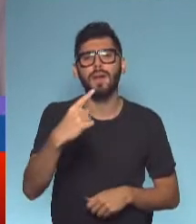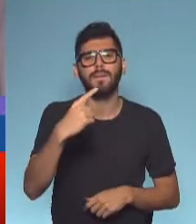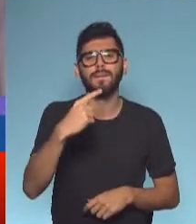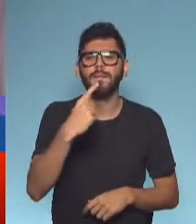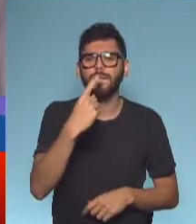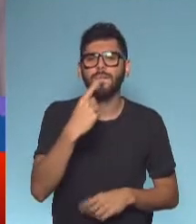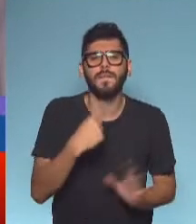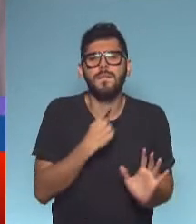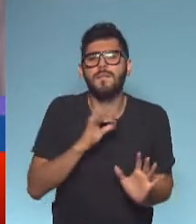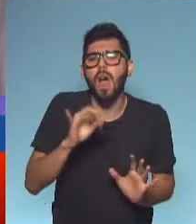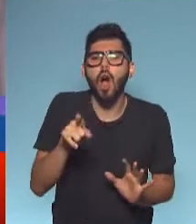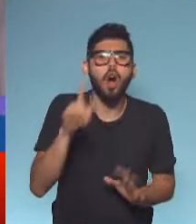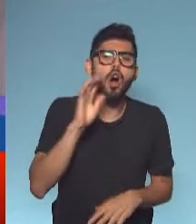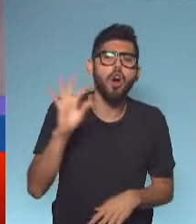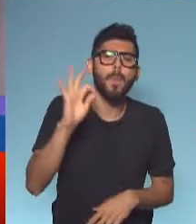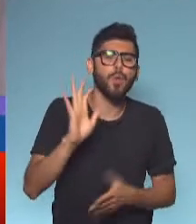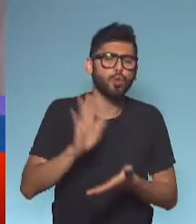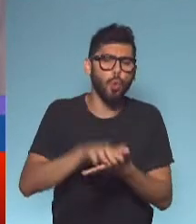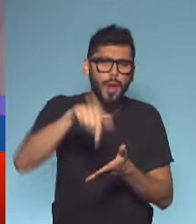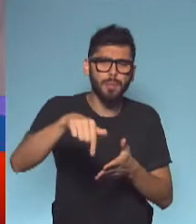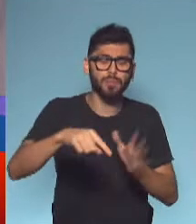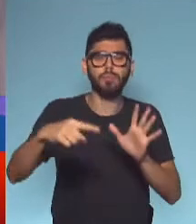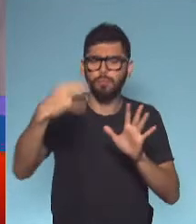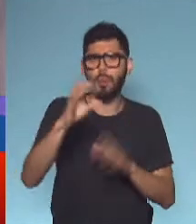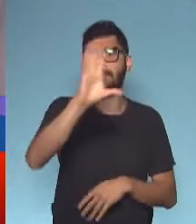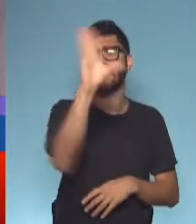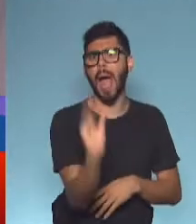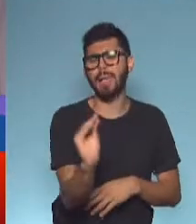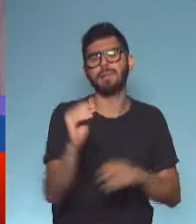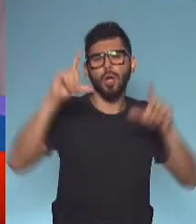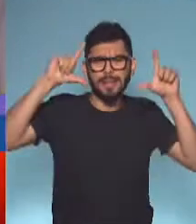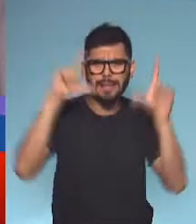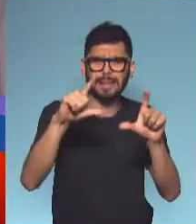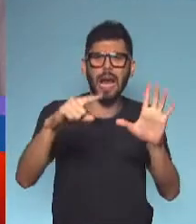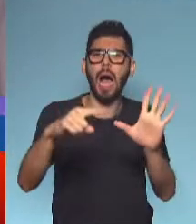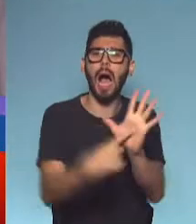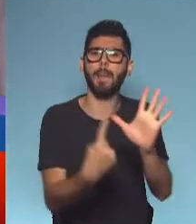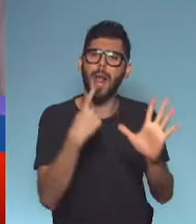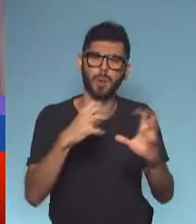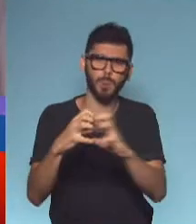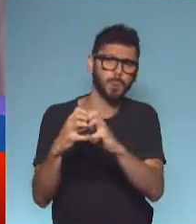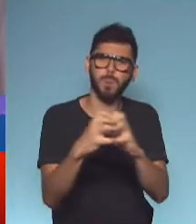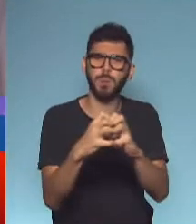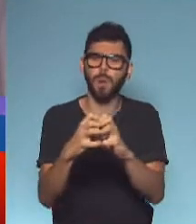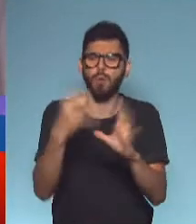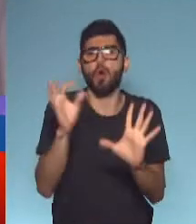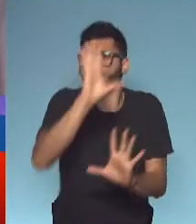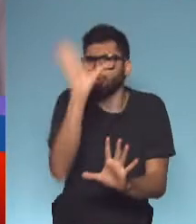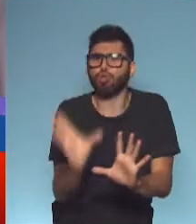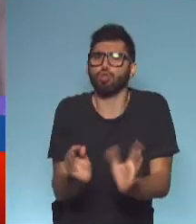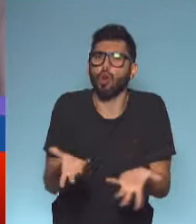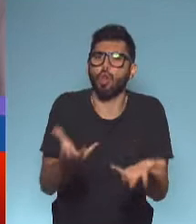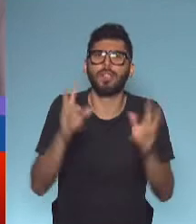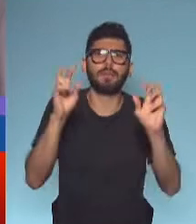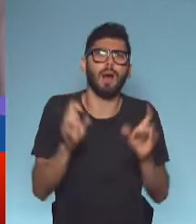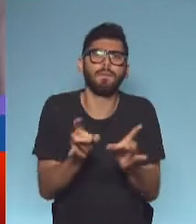conocer su opinión con respecto a esto que está pasando en el país, en Cava, ¿no? Se centra la discusión, pero en el país también, con la